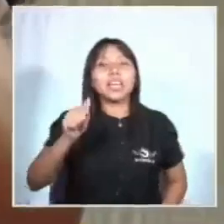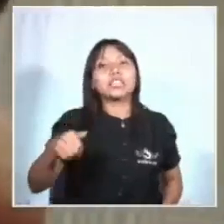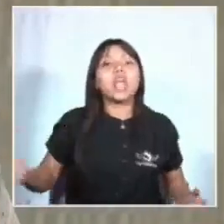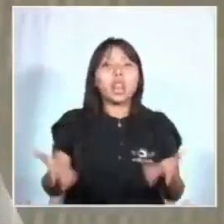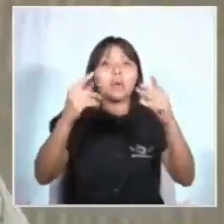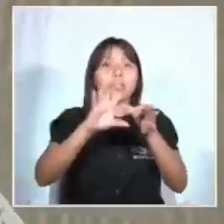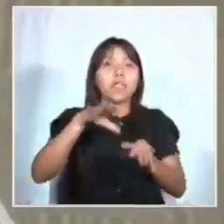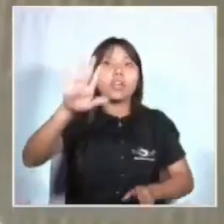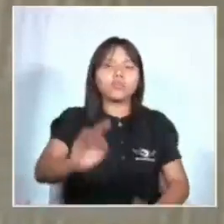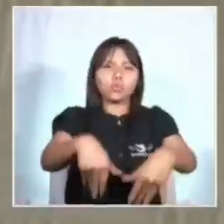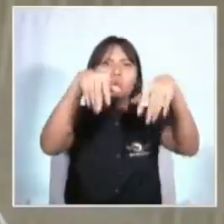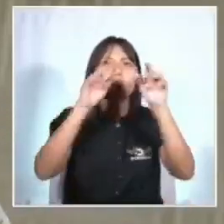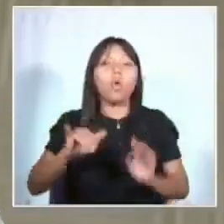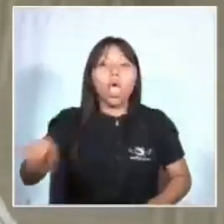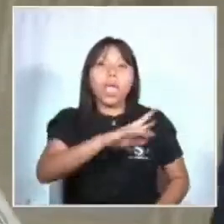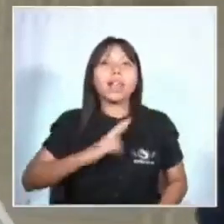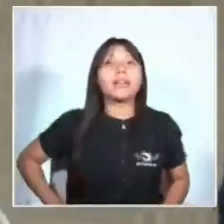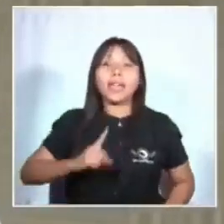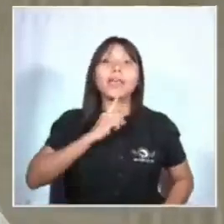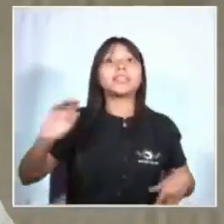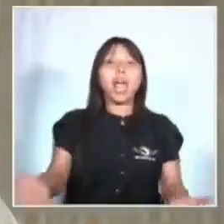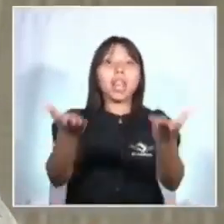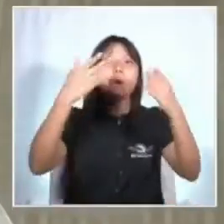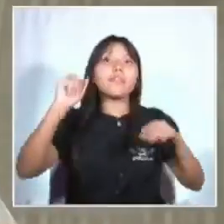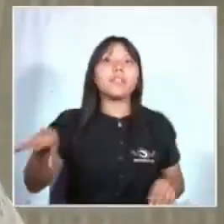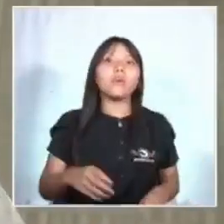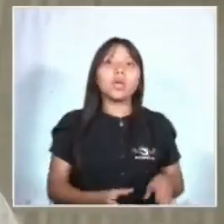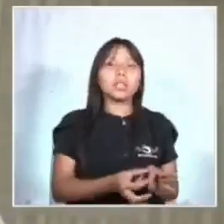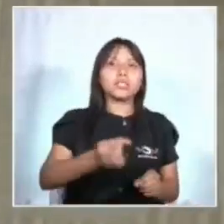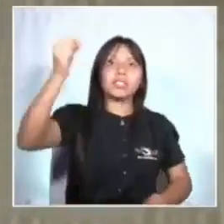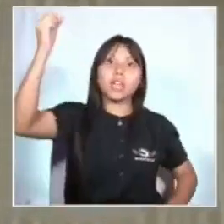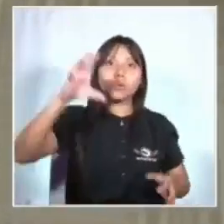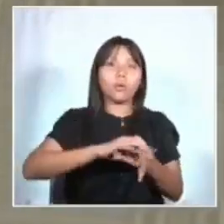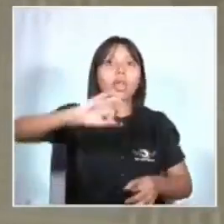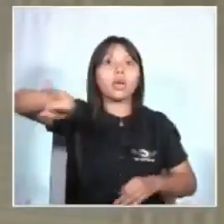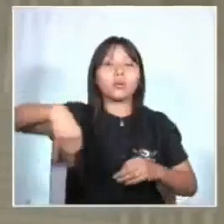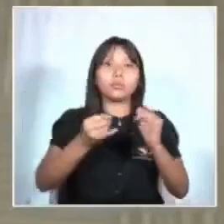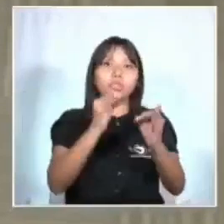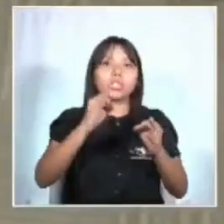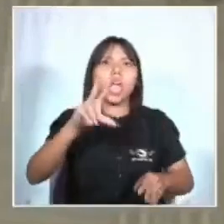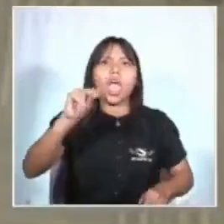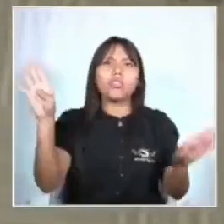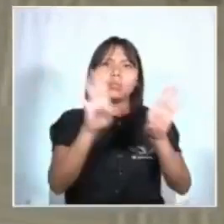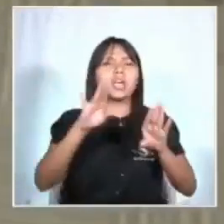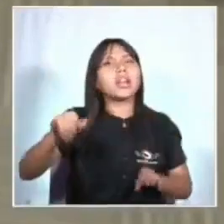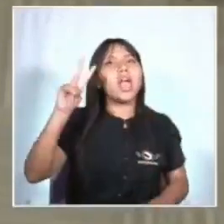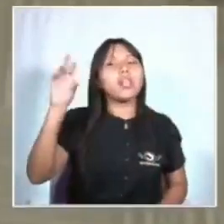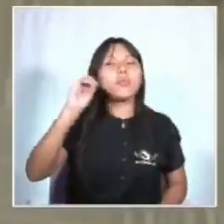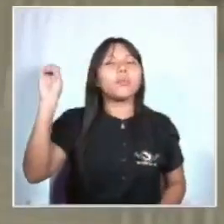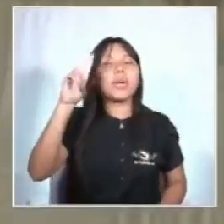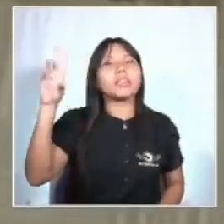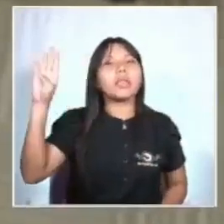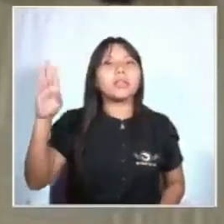trono, el rey está levantando el cetro de justicia. No cierra el 2024 sin que